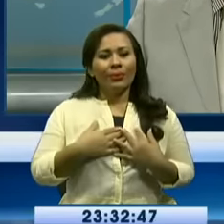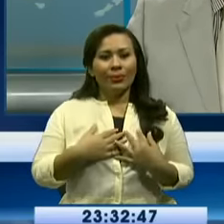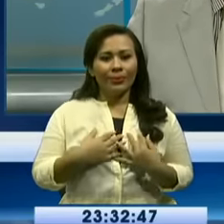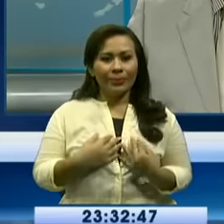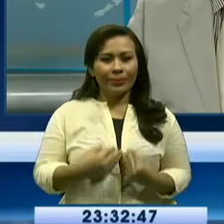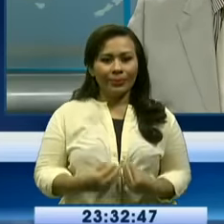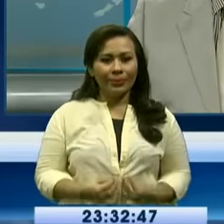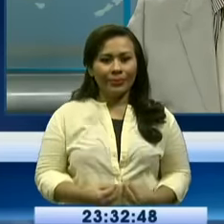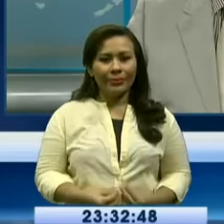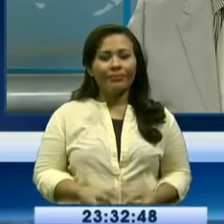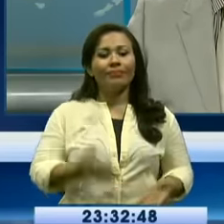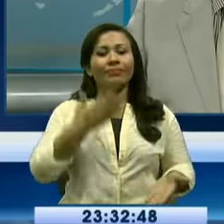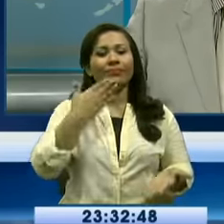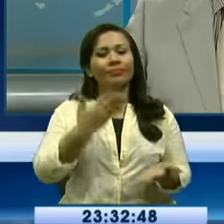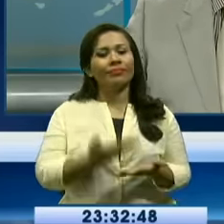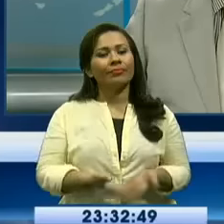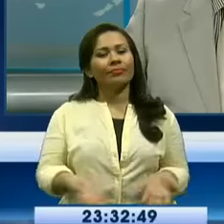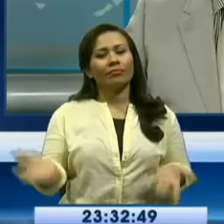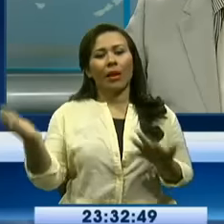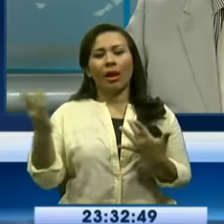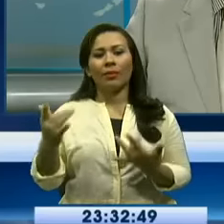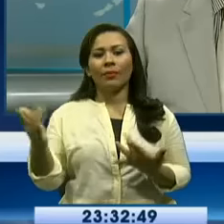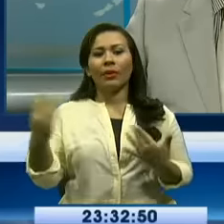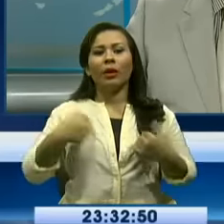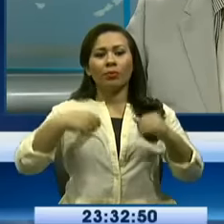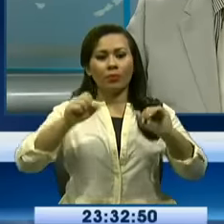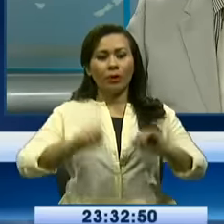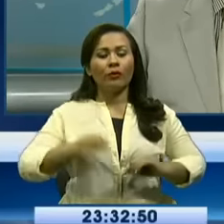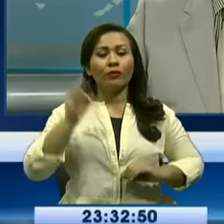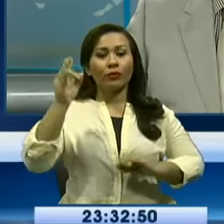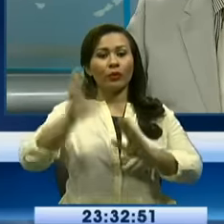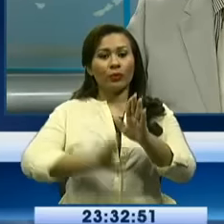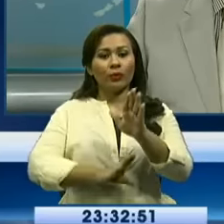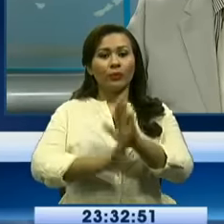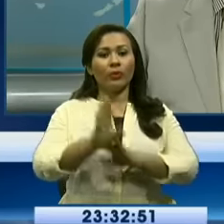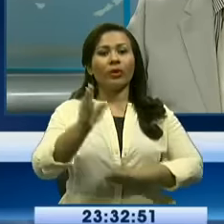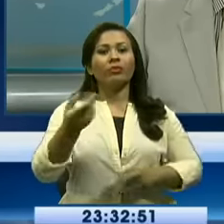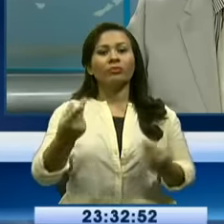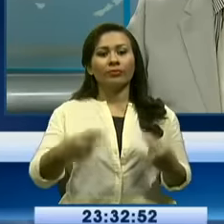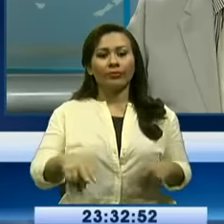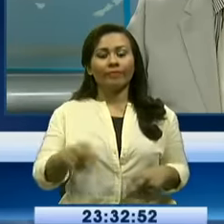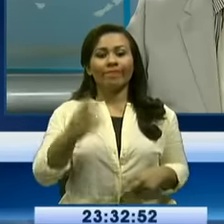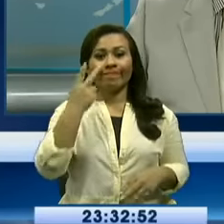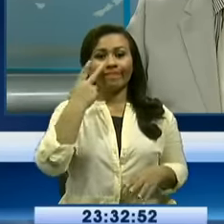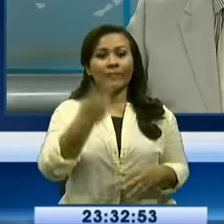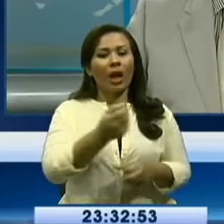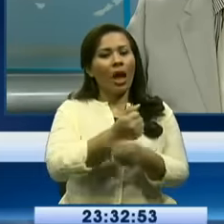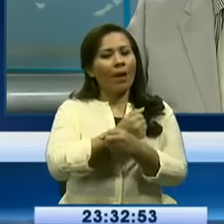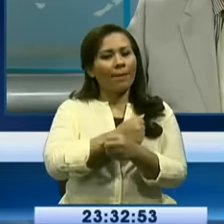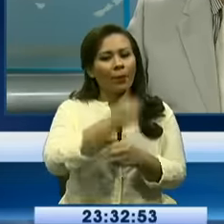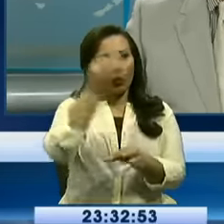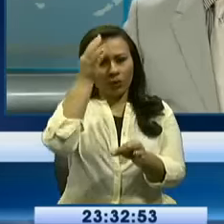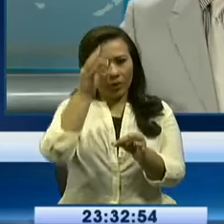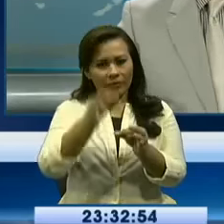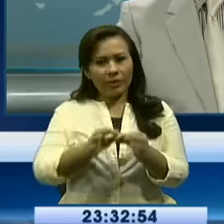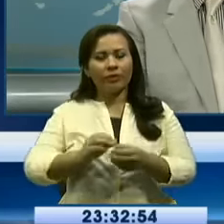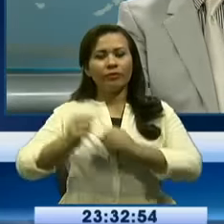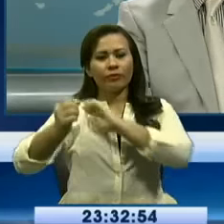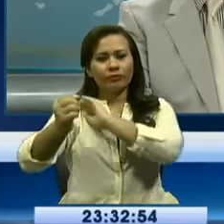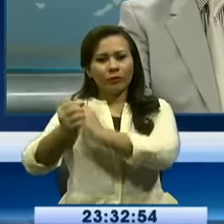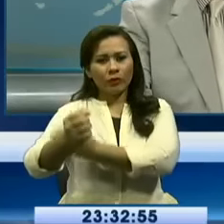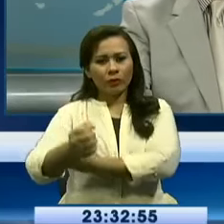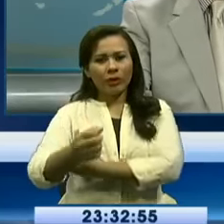da la esperanza de que vamos a salir adelante, porque tiene que primar la fe, el amor, la esperanza, la